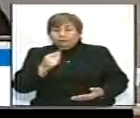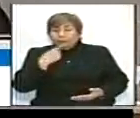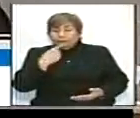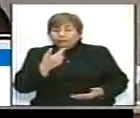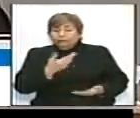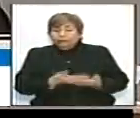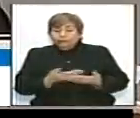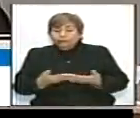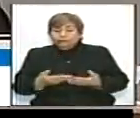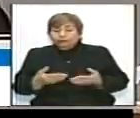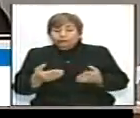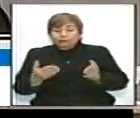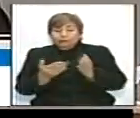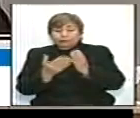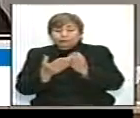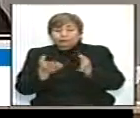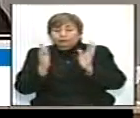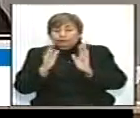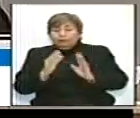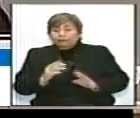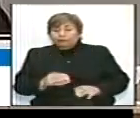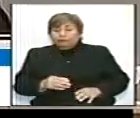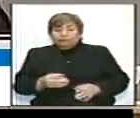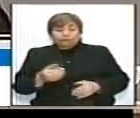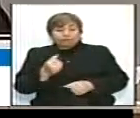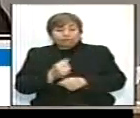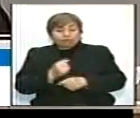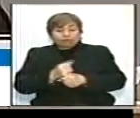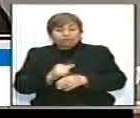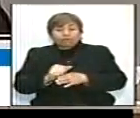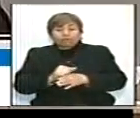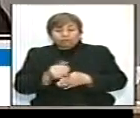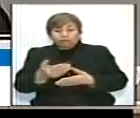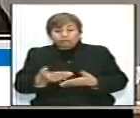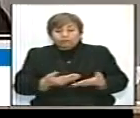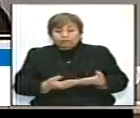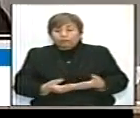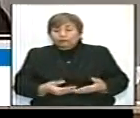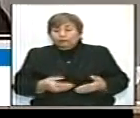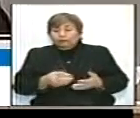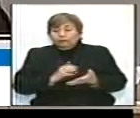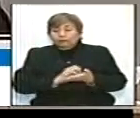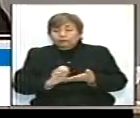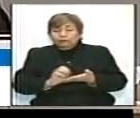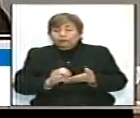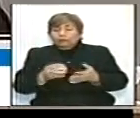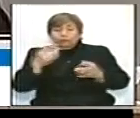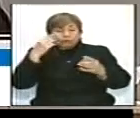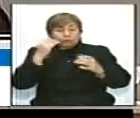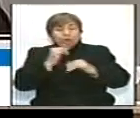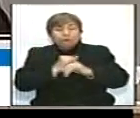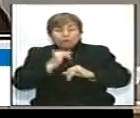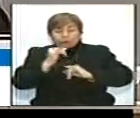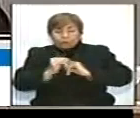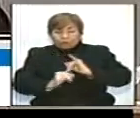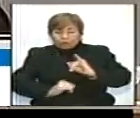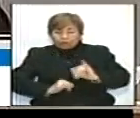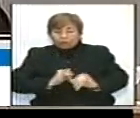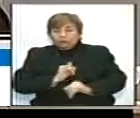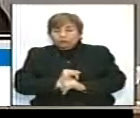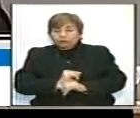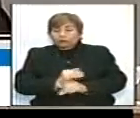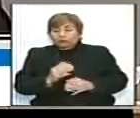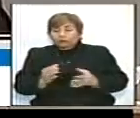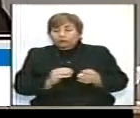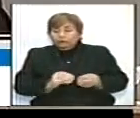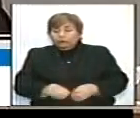un élite educativo de alto desempeño con estándares de nivel internacional, como es el bachillerato